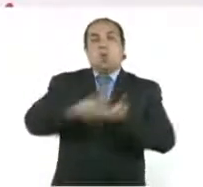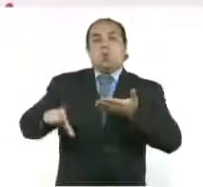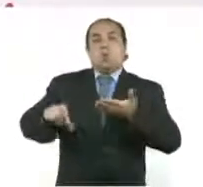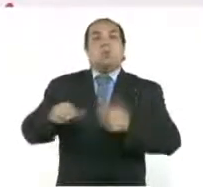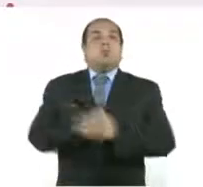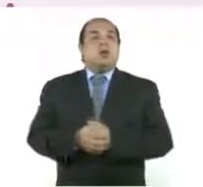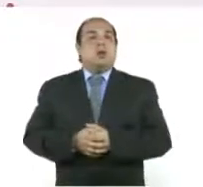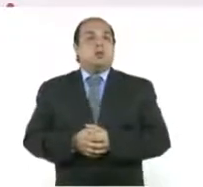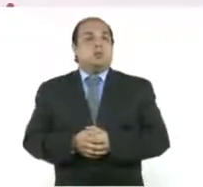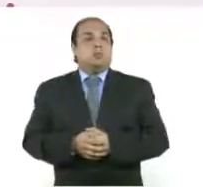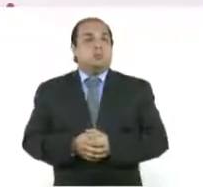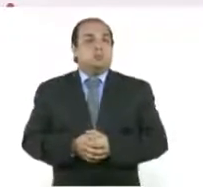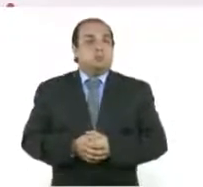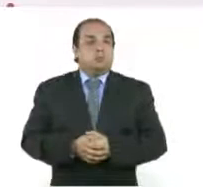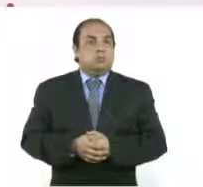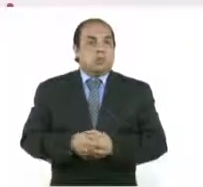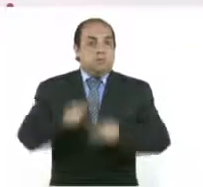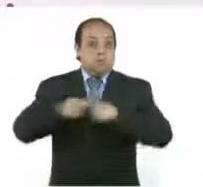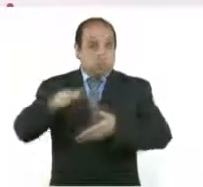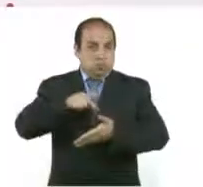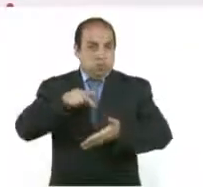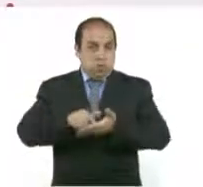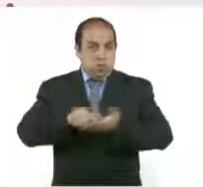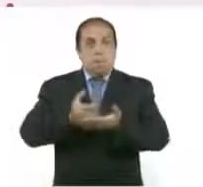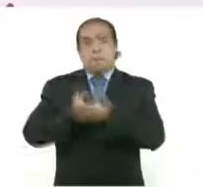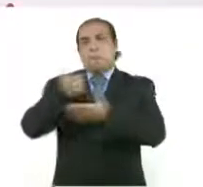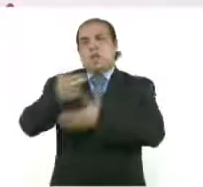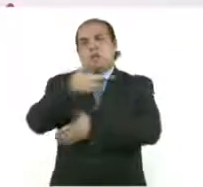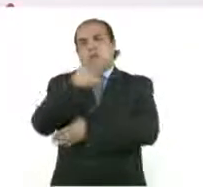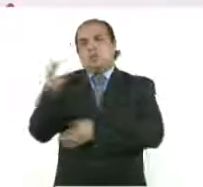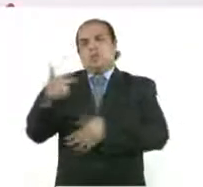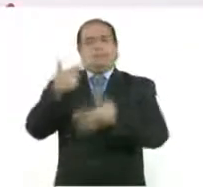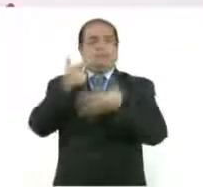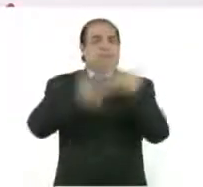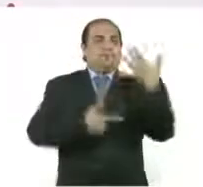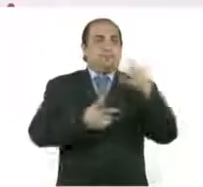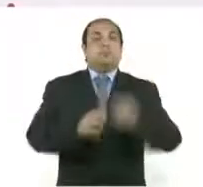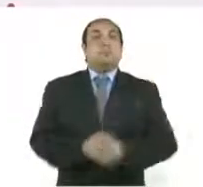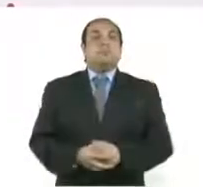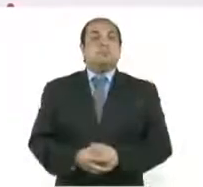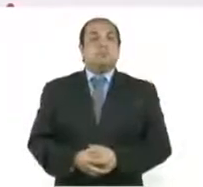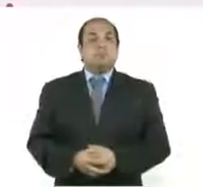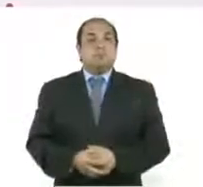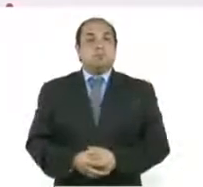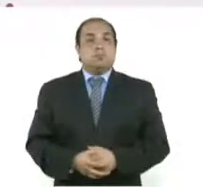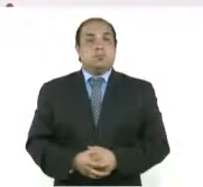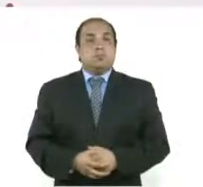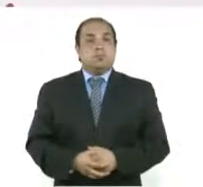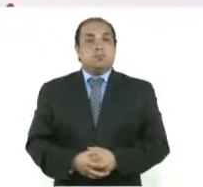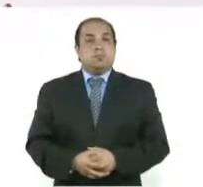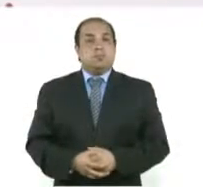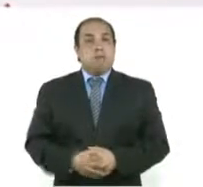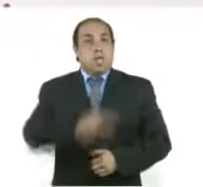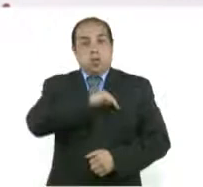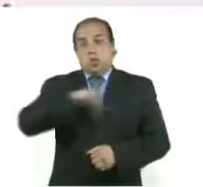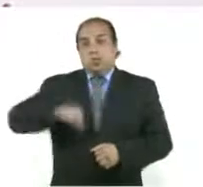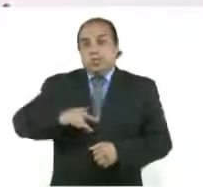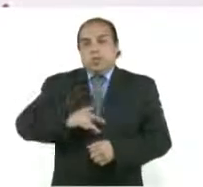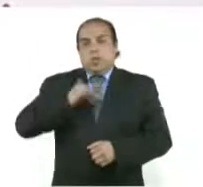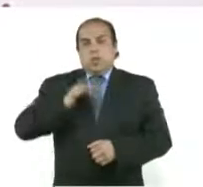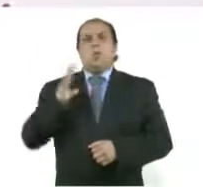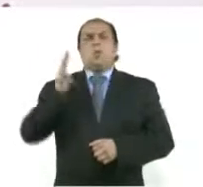supermercado, pagar en un restaurante, etc. De tal manera que nosotros nos sentimos